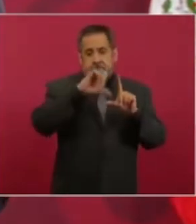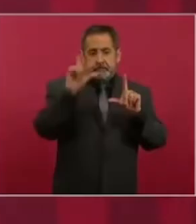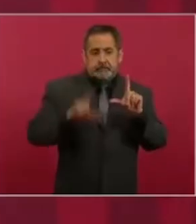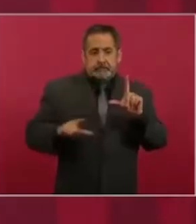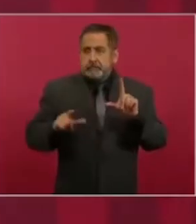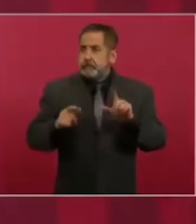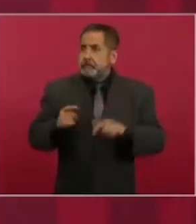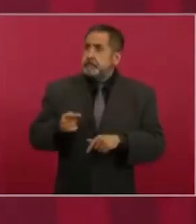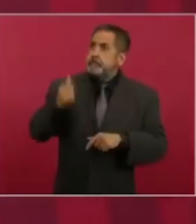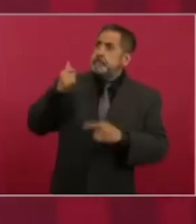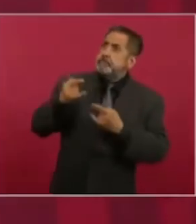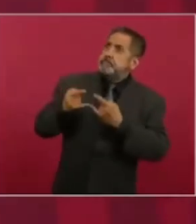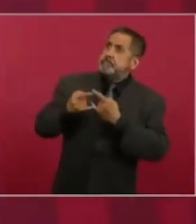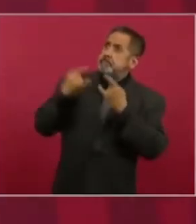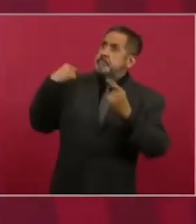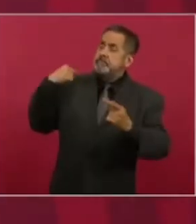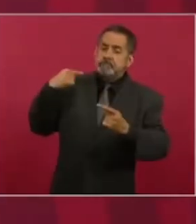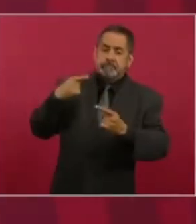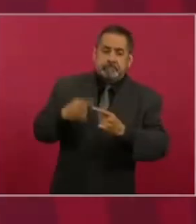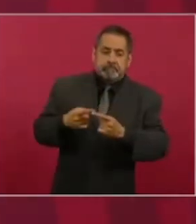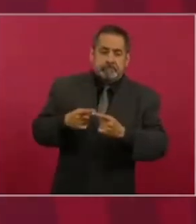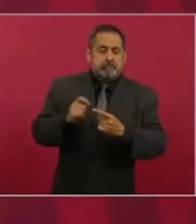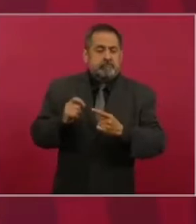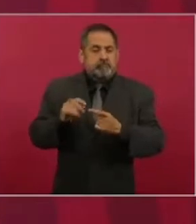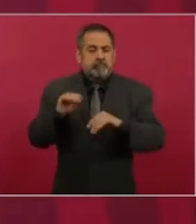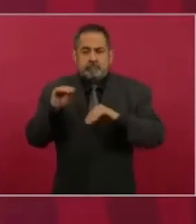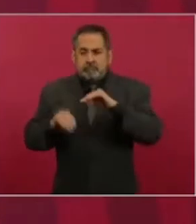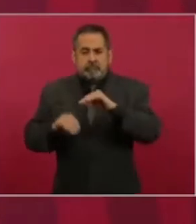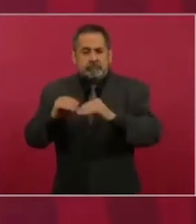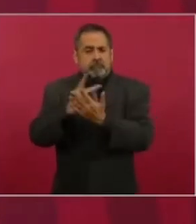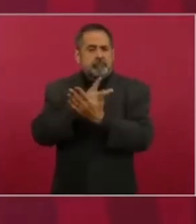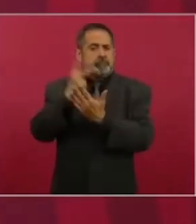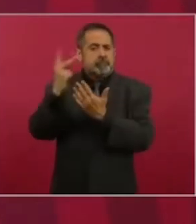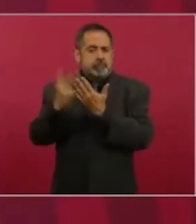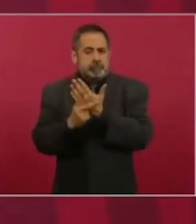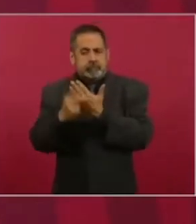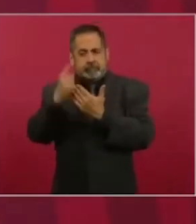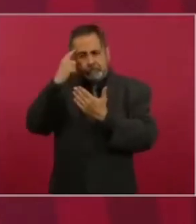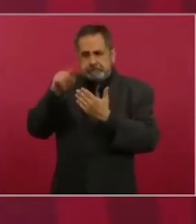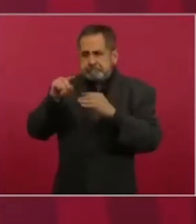en la historia, tiene un programa de reforestación